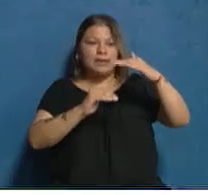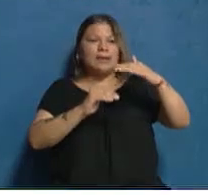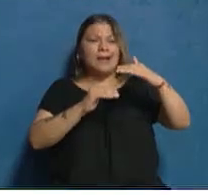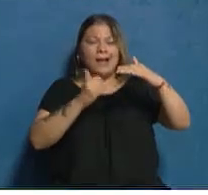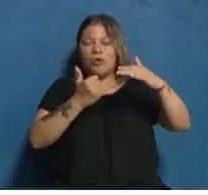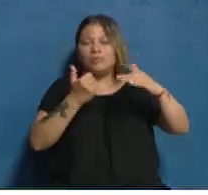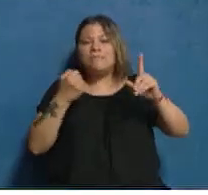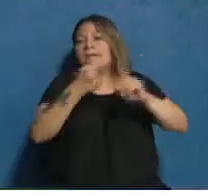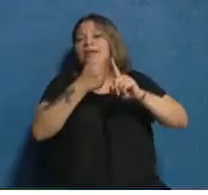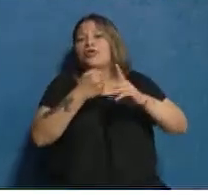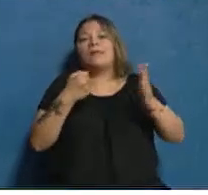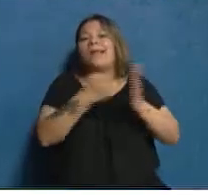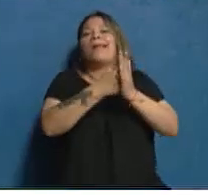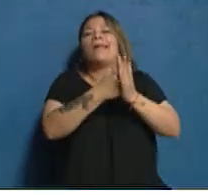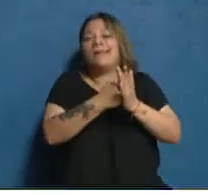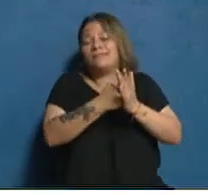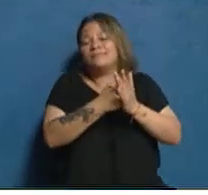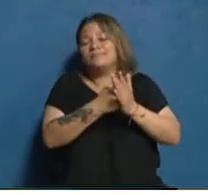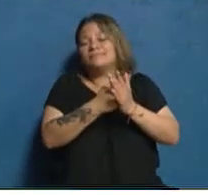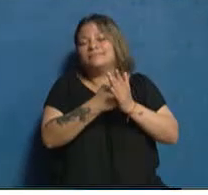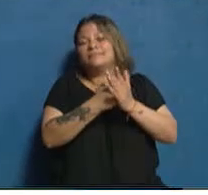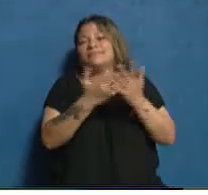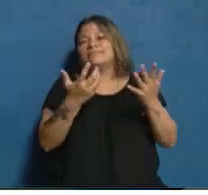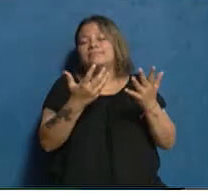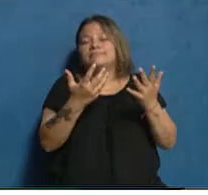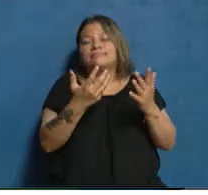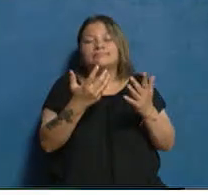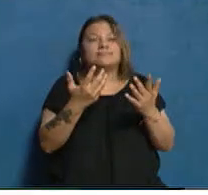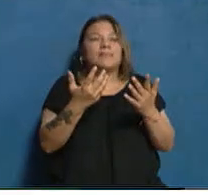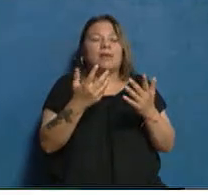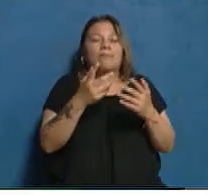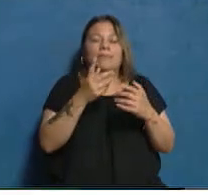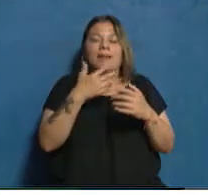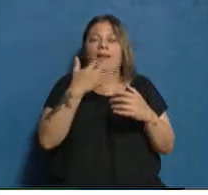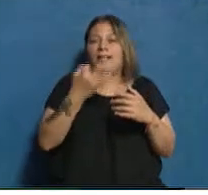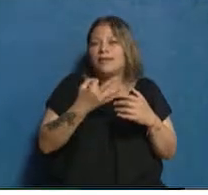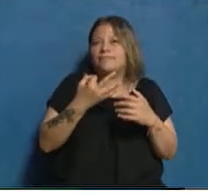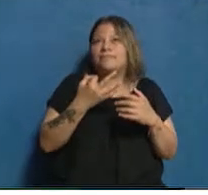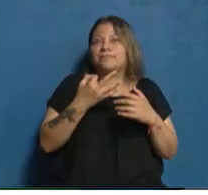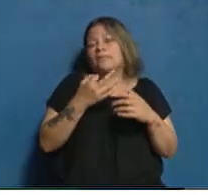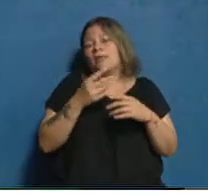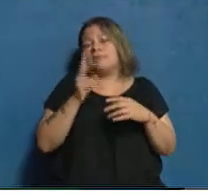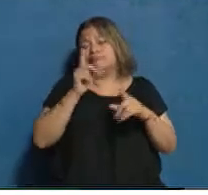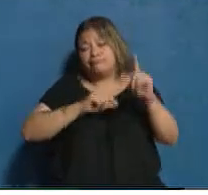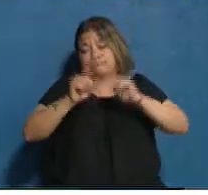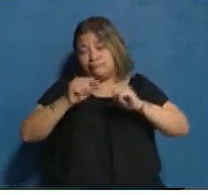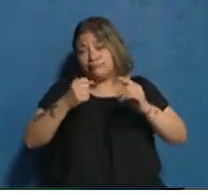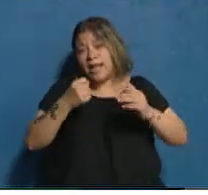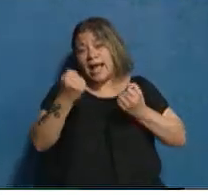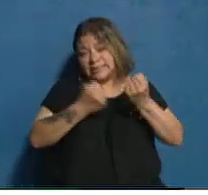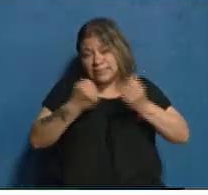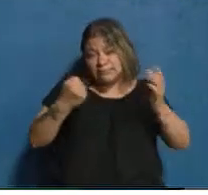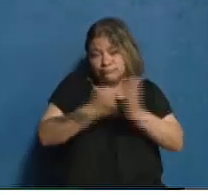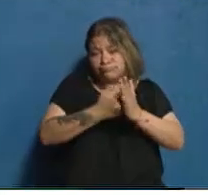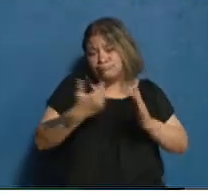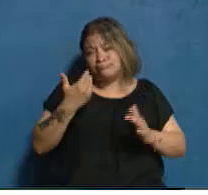siniestralidad? Creemos que es baja. En realidad, si uno observa la siniestralidad vial, los